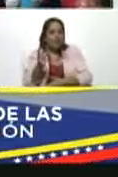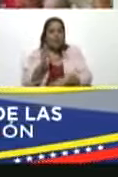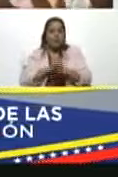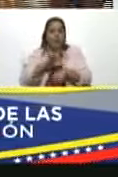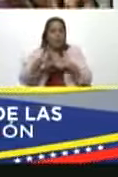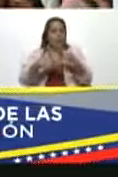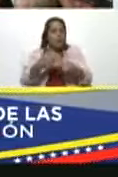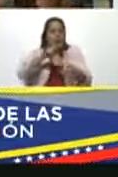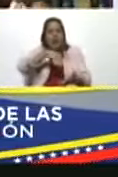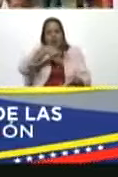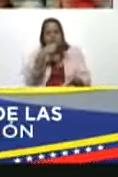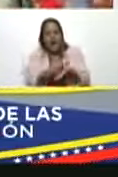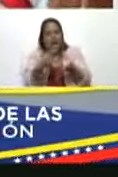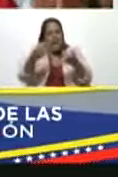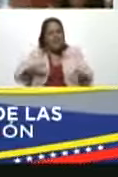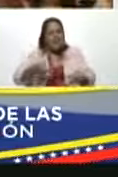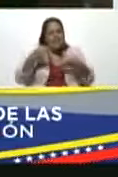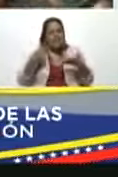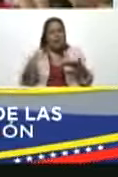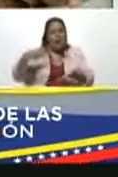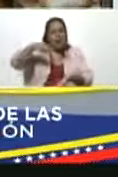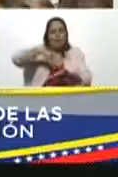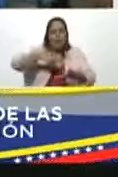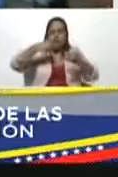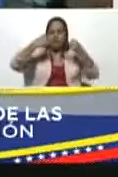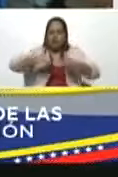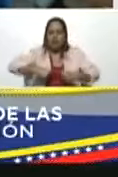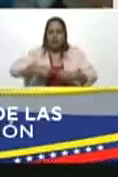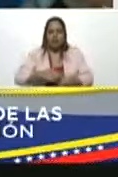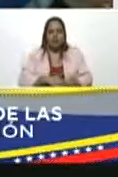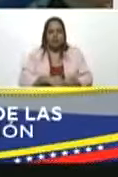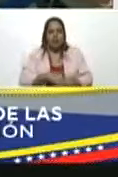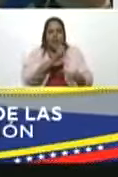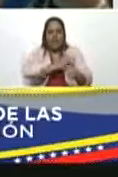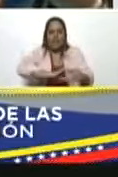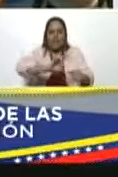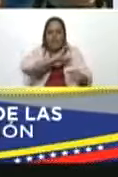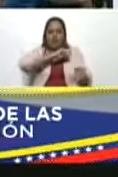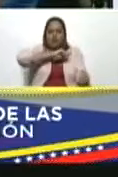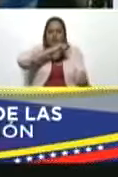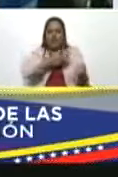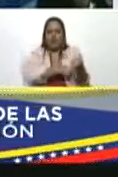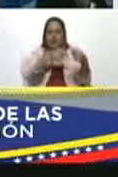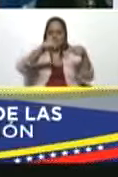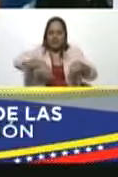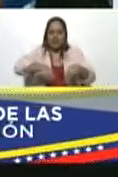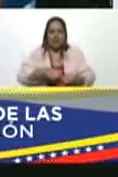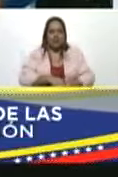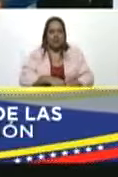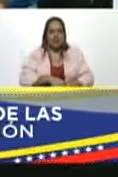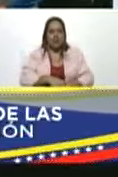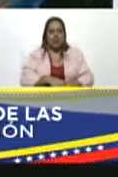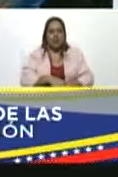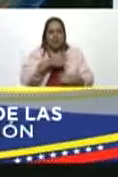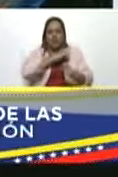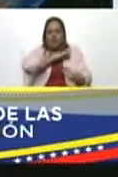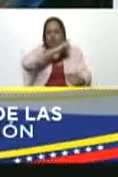nos caeremos. Siempre estamos de pie, firme. Energía y fuerza es lo que hay de aquí. Fuerza y